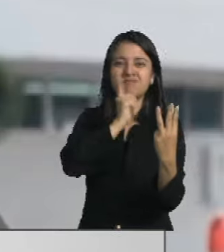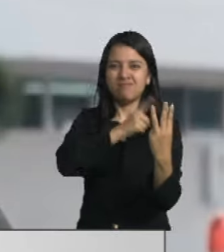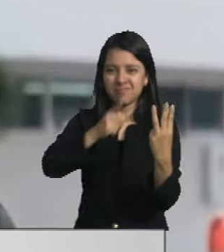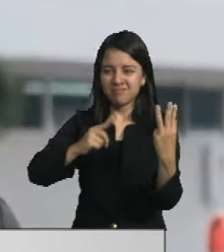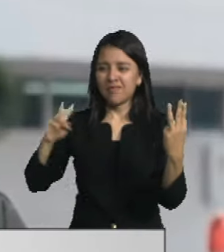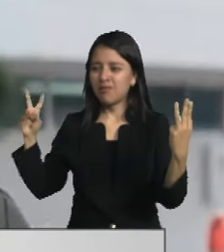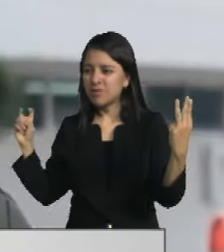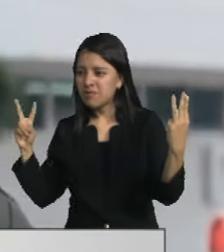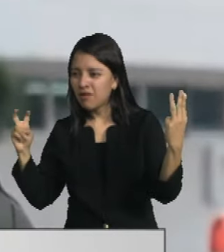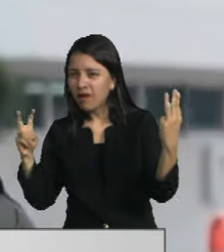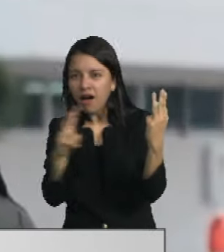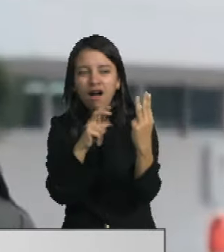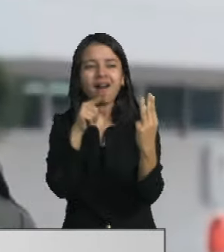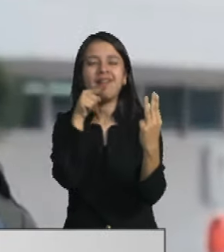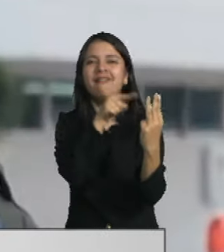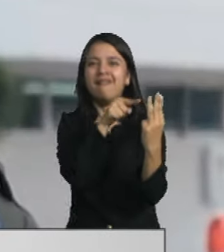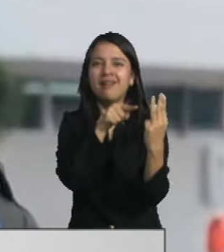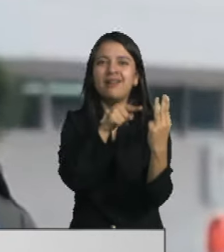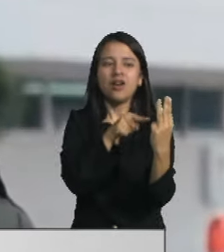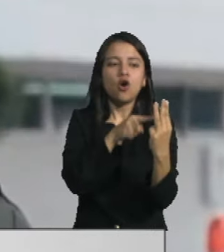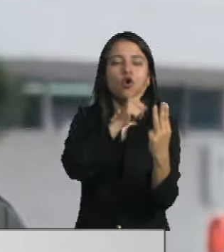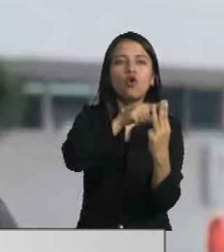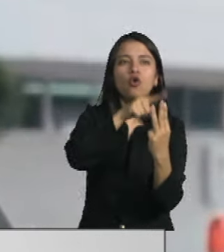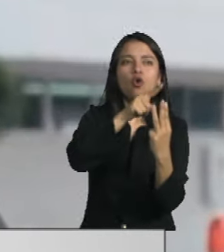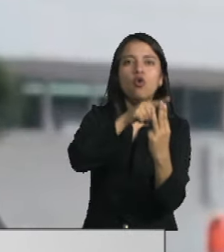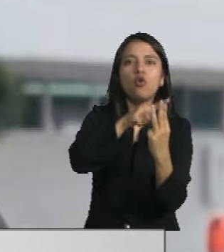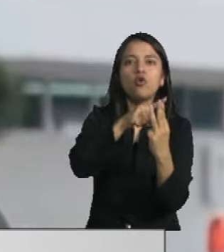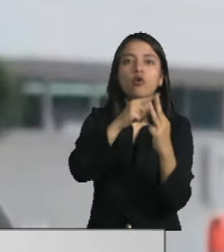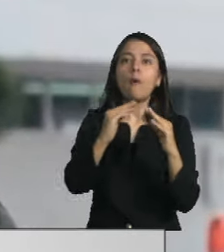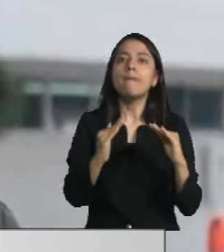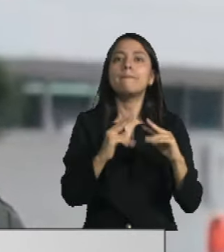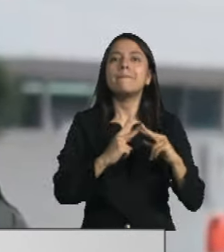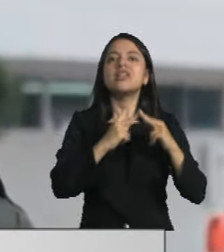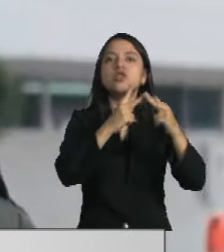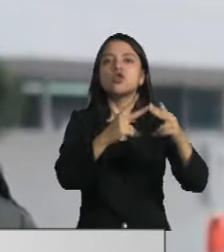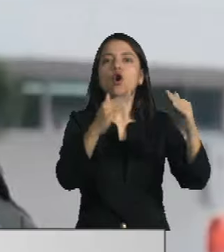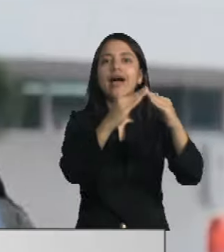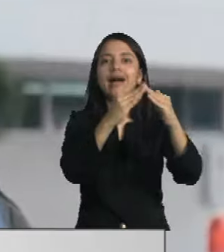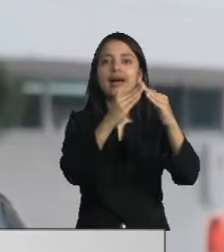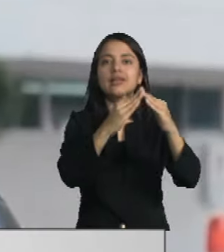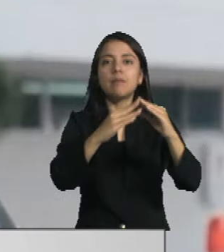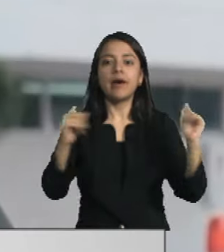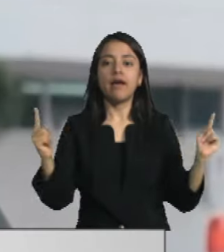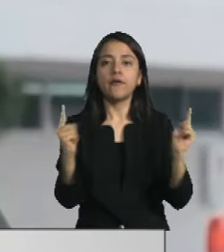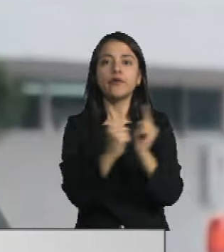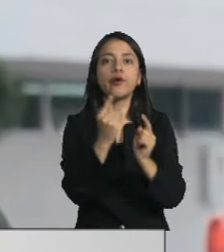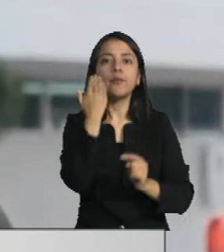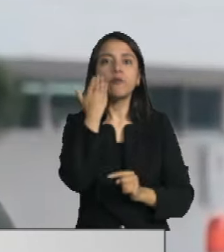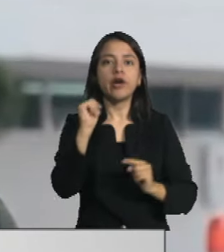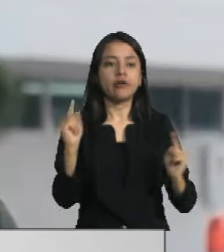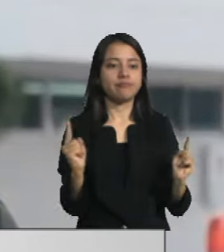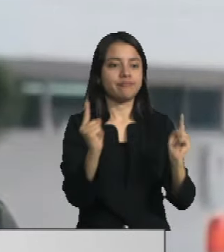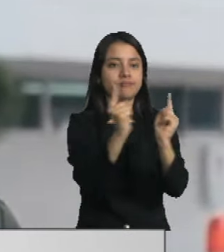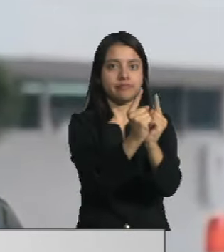Cristin Dayan. Uno de ellos prestó la residencia para cometer el ilícito, el otro